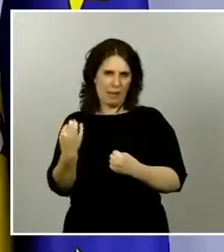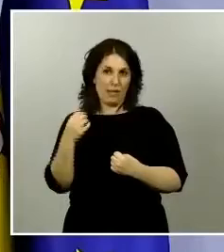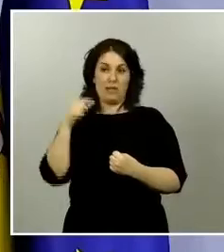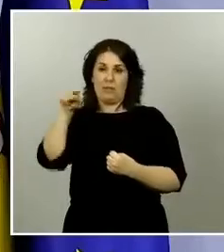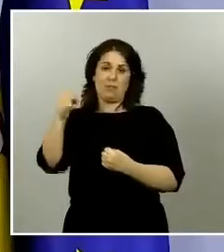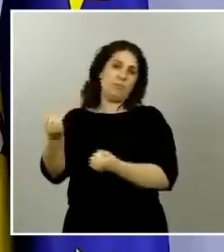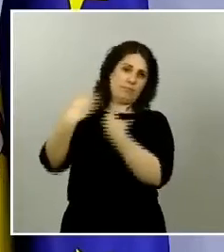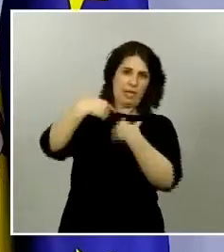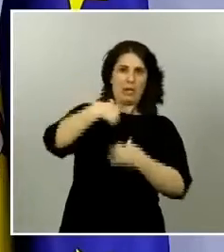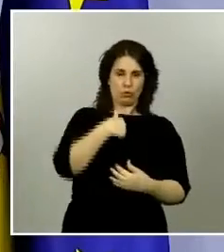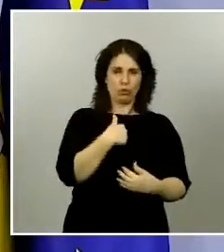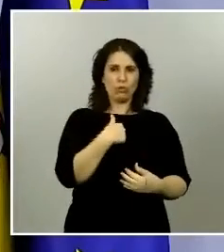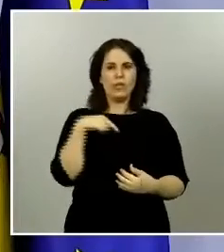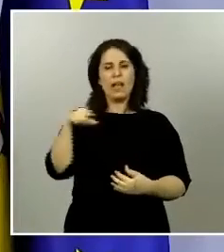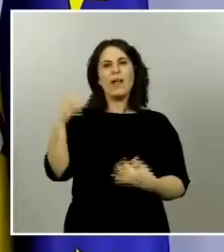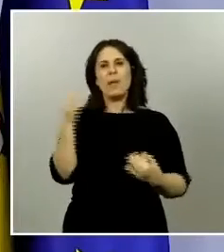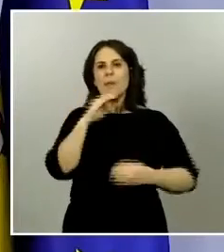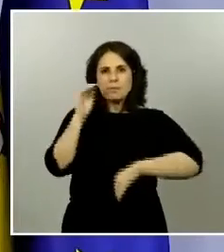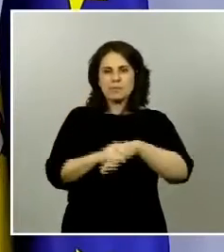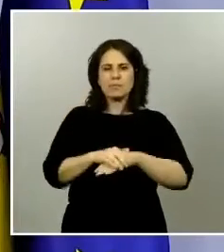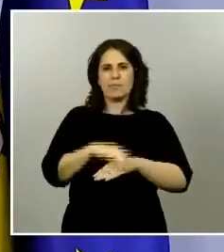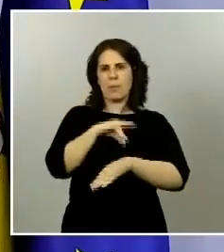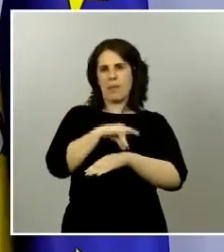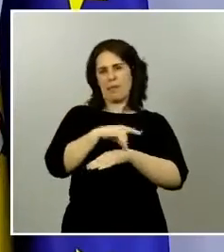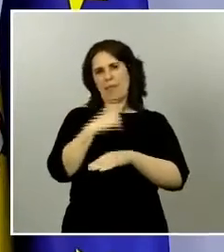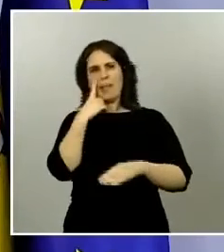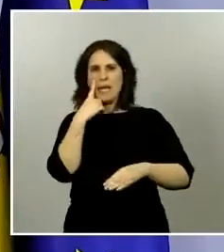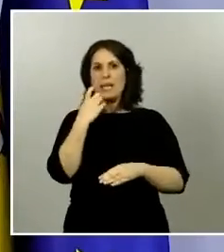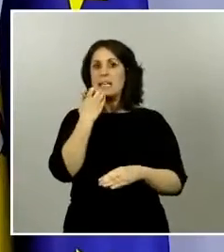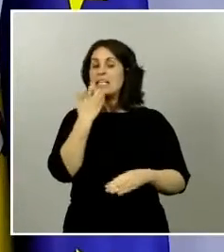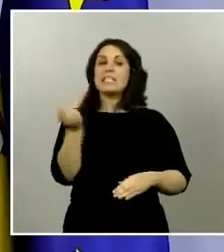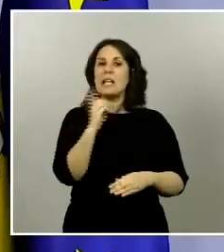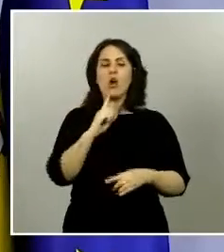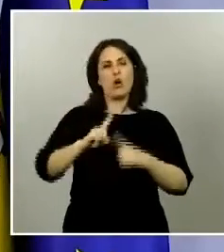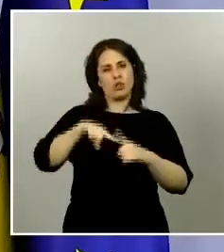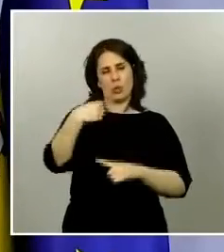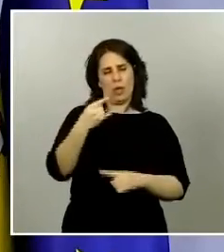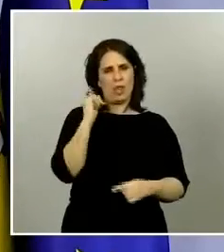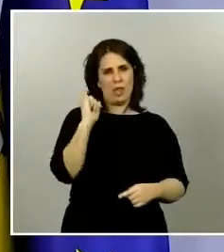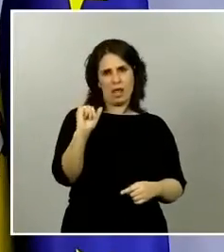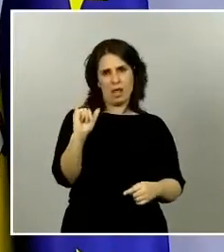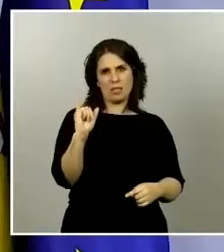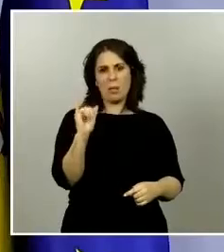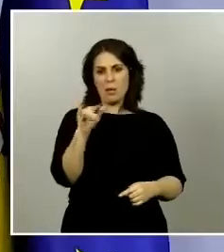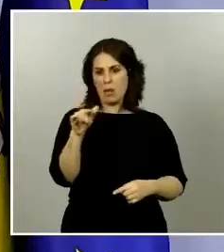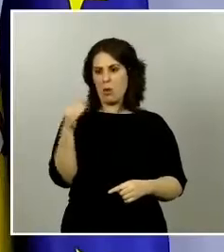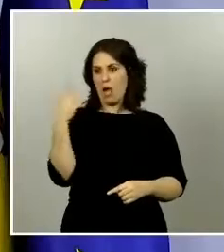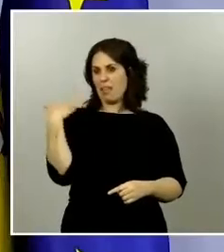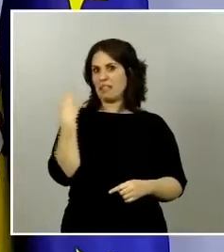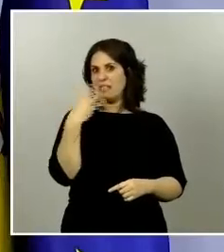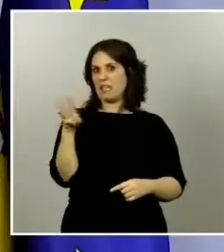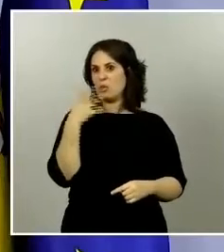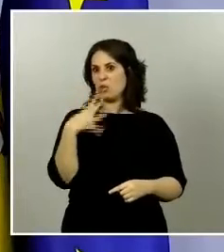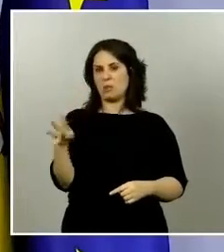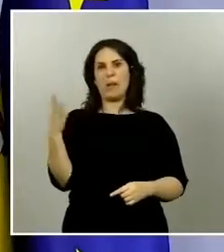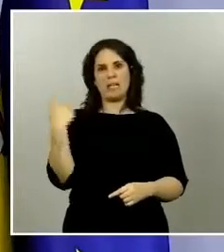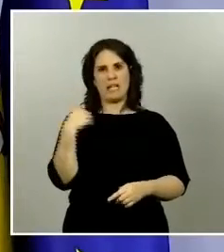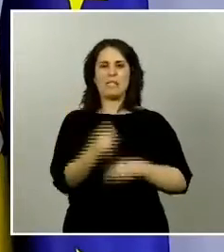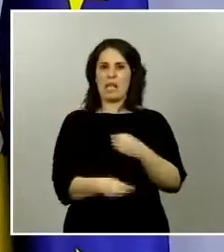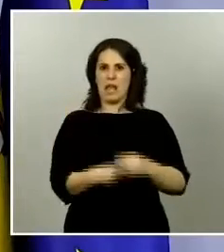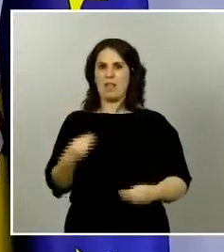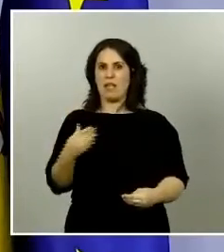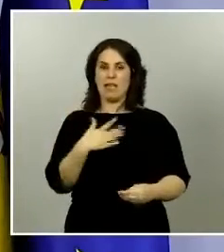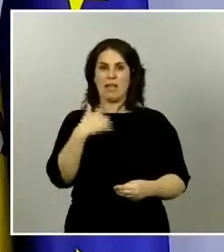establece también que estos test se tienen que hacer bajo prescripción médica. Y quien incumpla esta orden deberá tenerse las consecuencias de la misma, pero esto